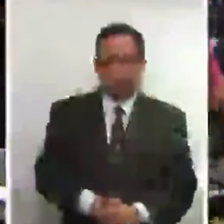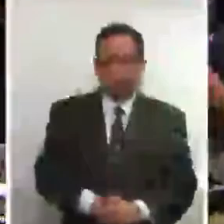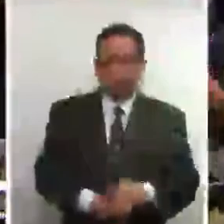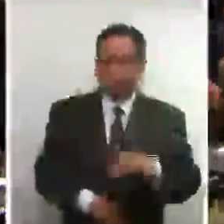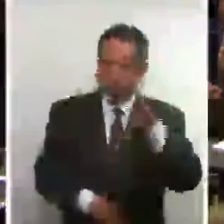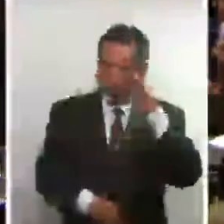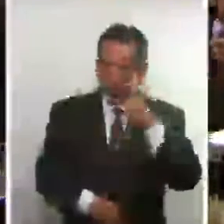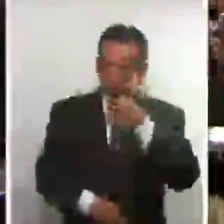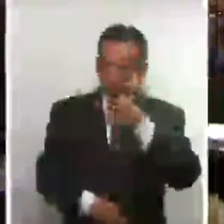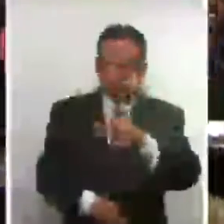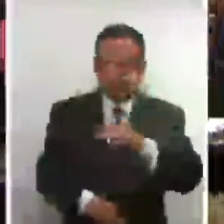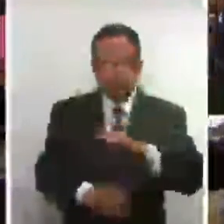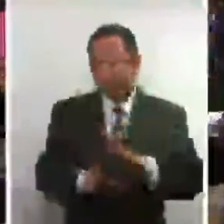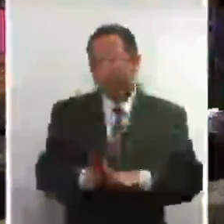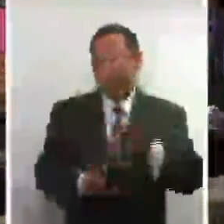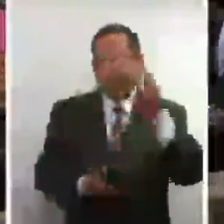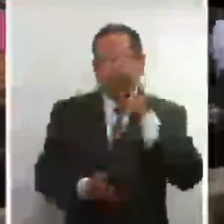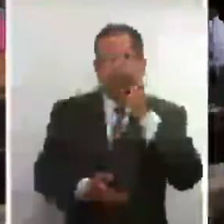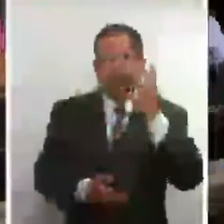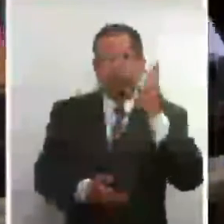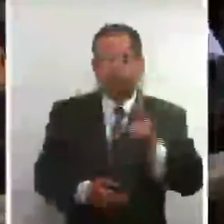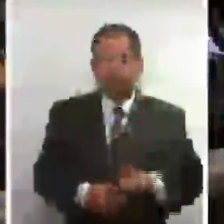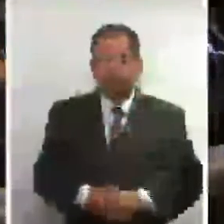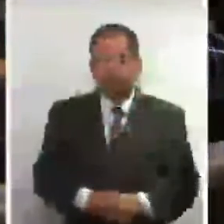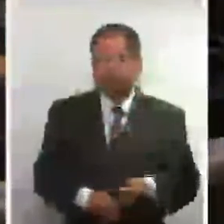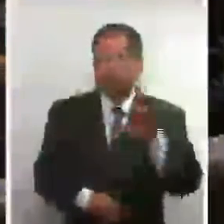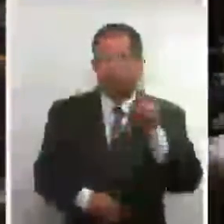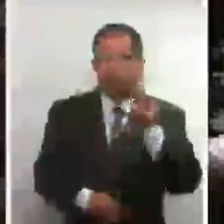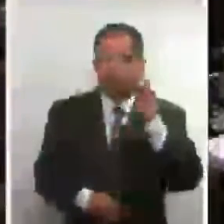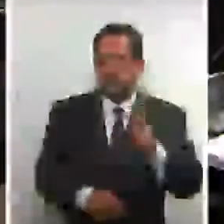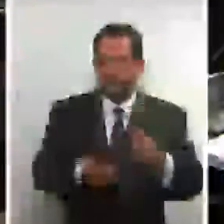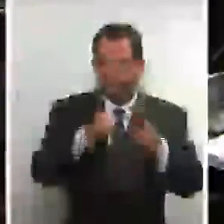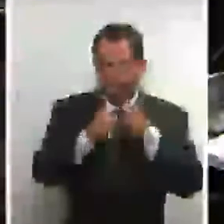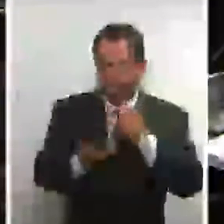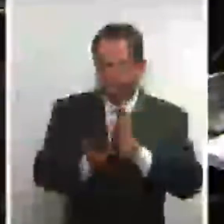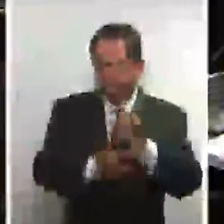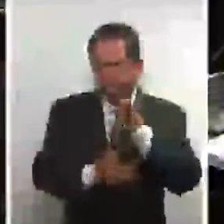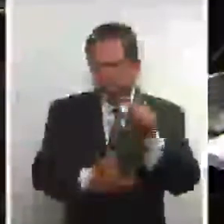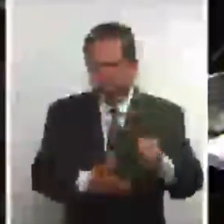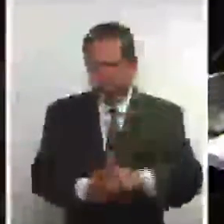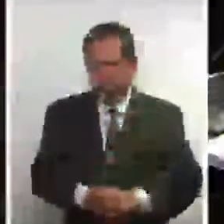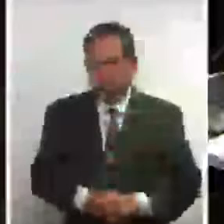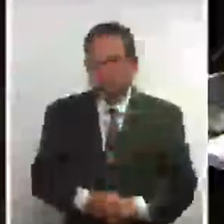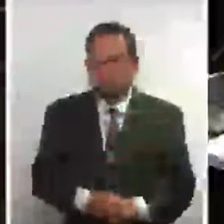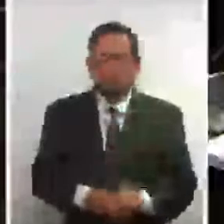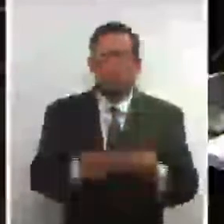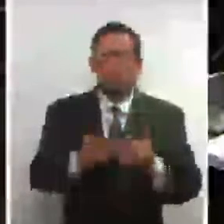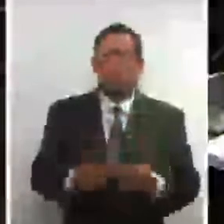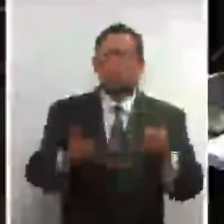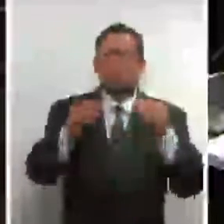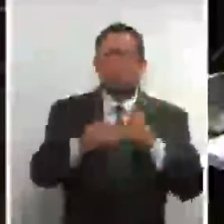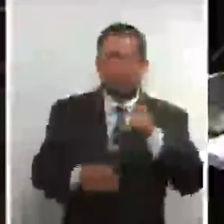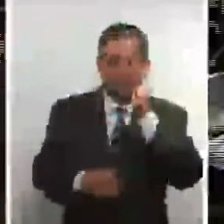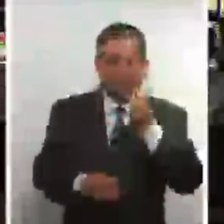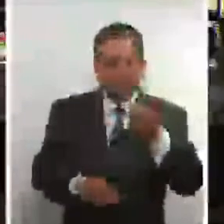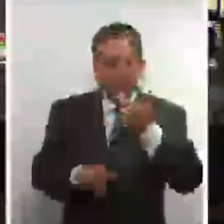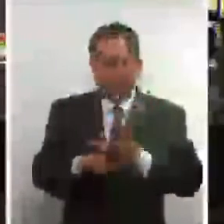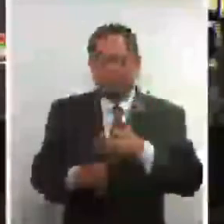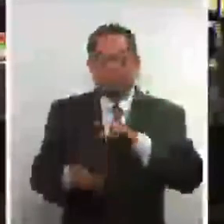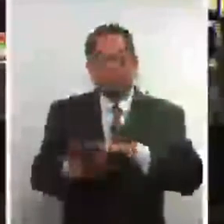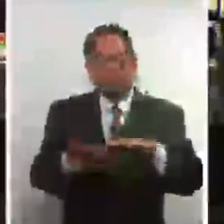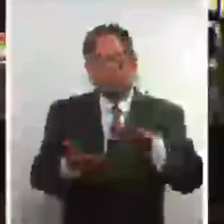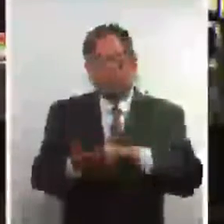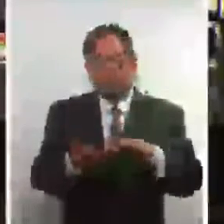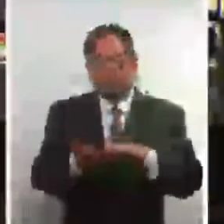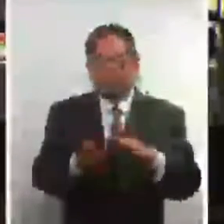Señor presidente, mayoría por la negativa. No se admite a discusión. Ahora solicito a la Secretaría de